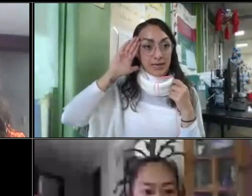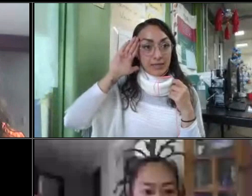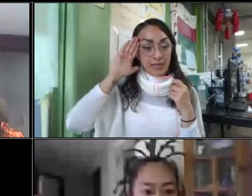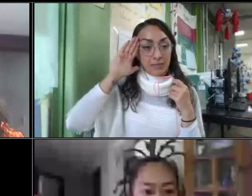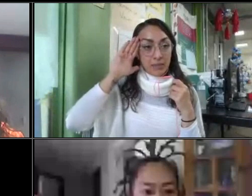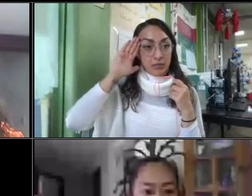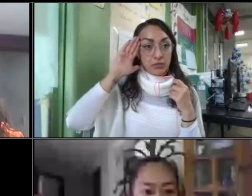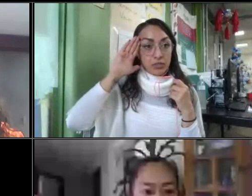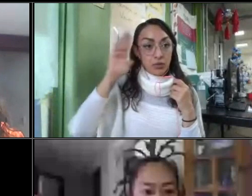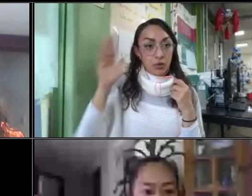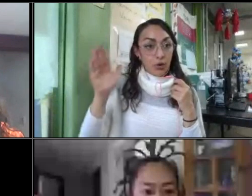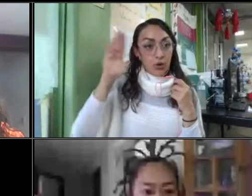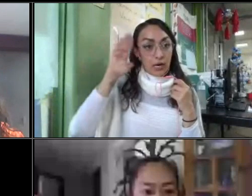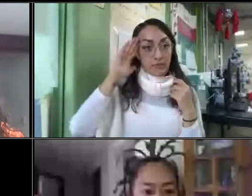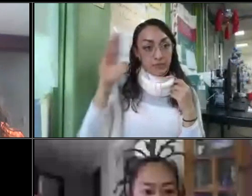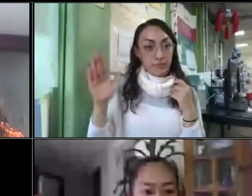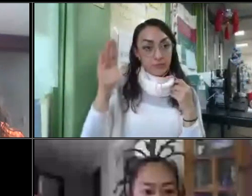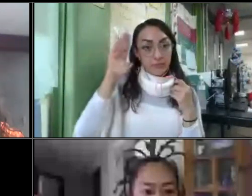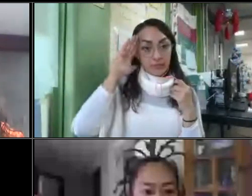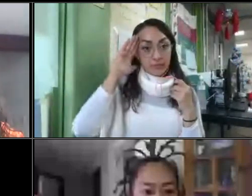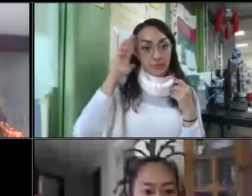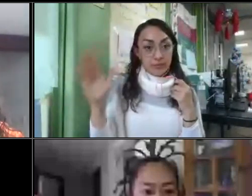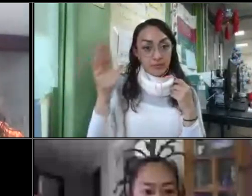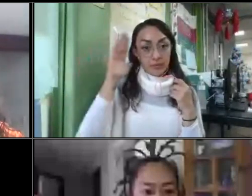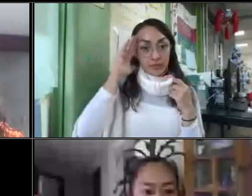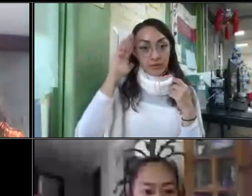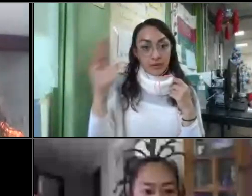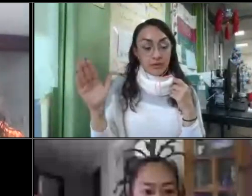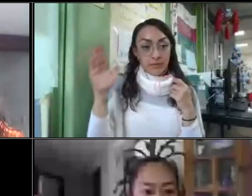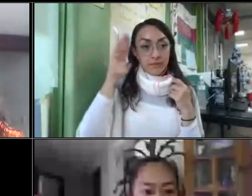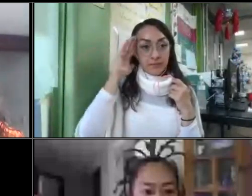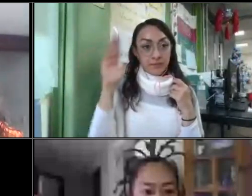hacia adelante, medio círculo, hola.